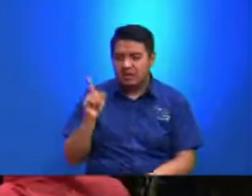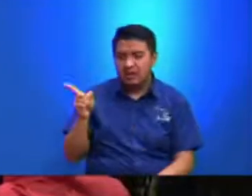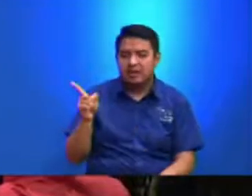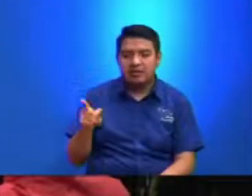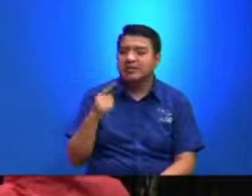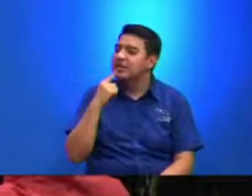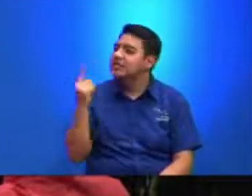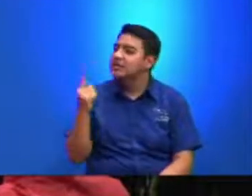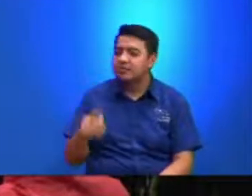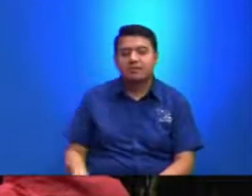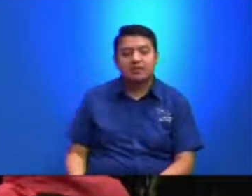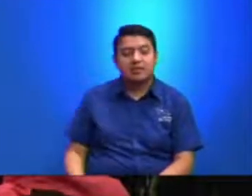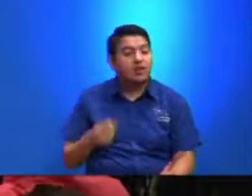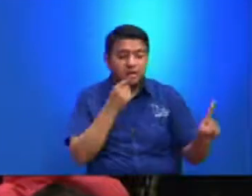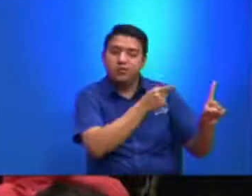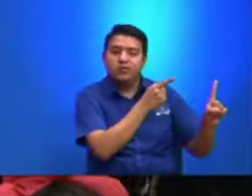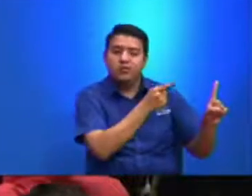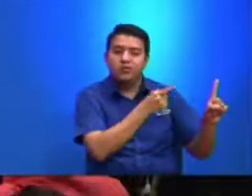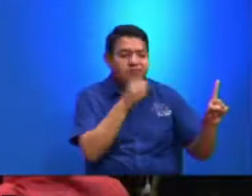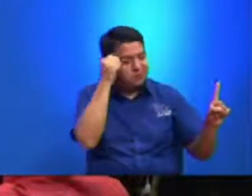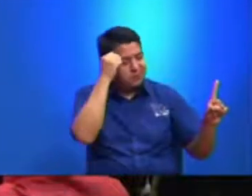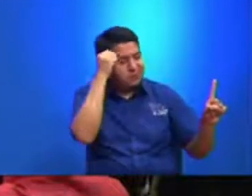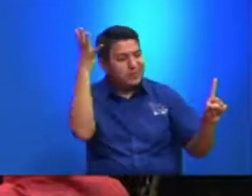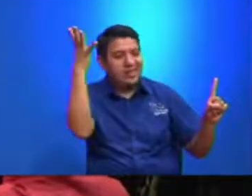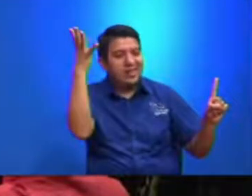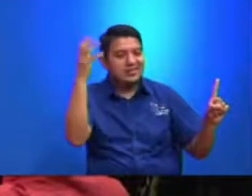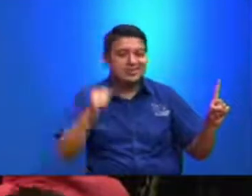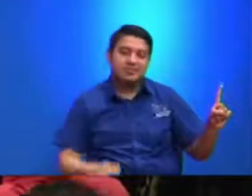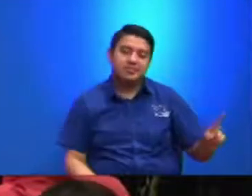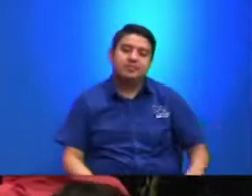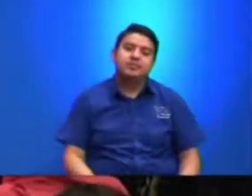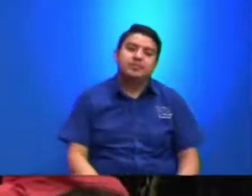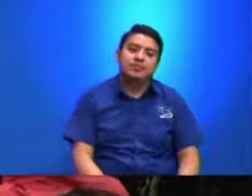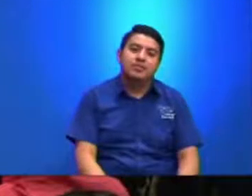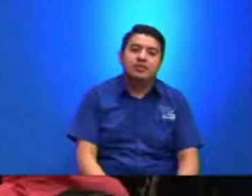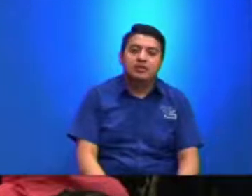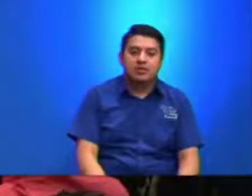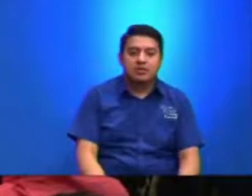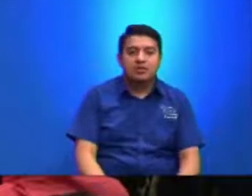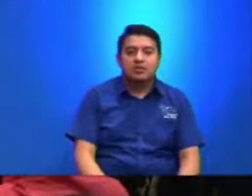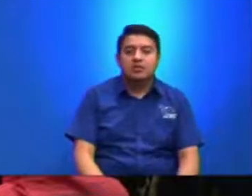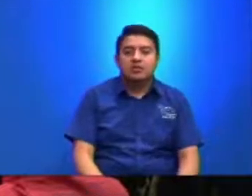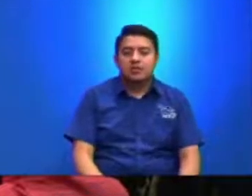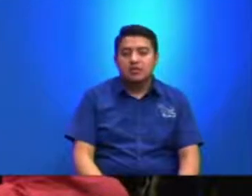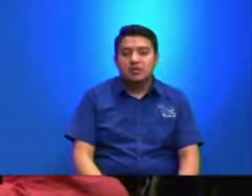Pero hermano, usted le va a decir a un gordo mi compañero que está en buena forma.